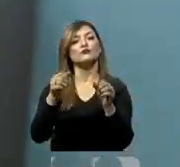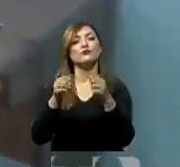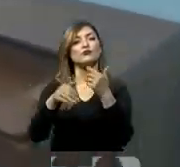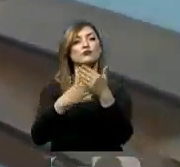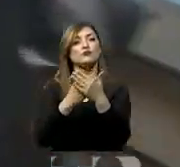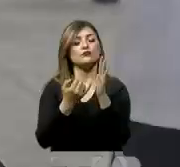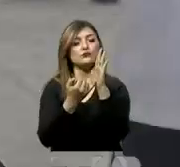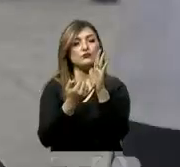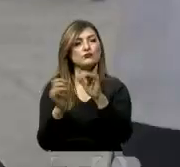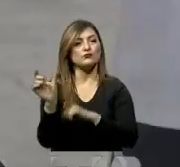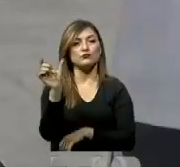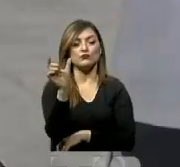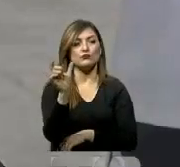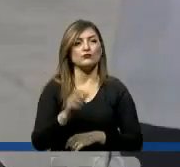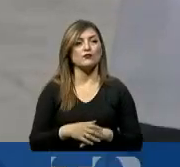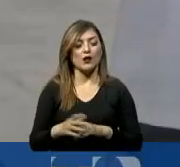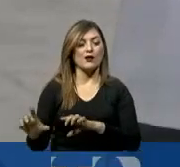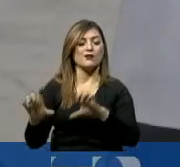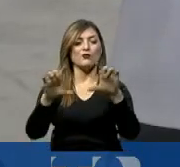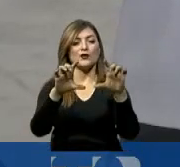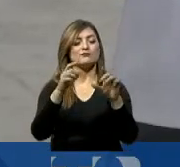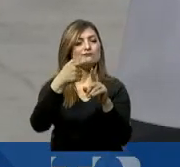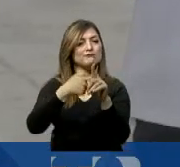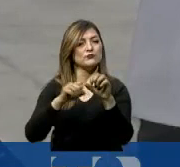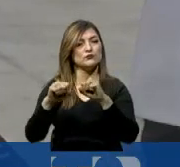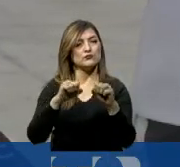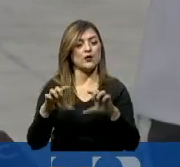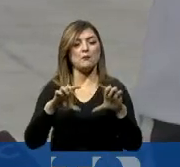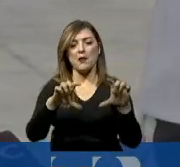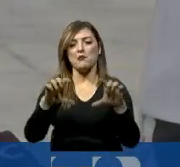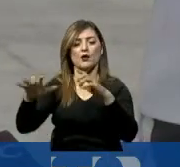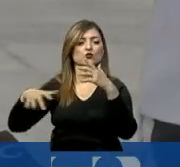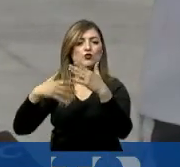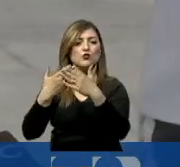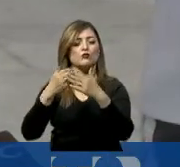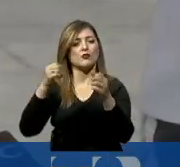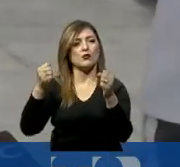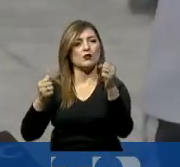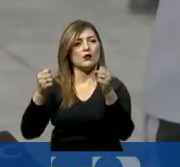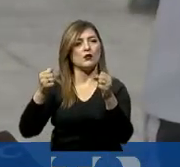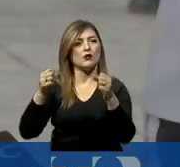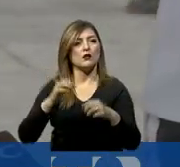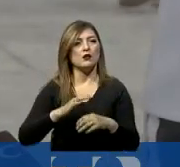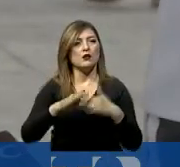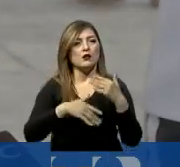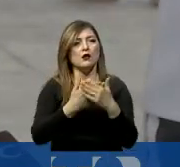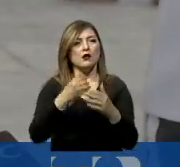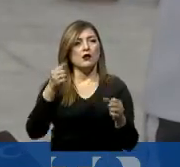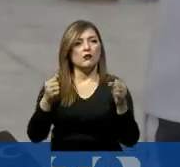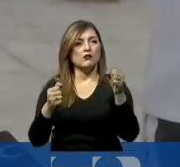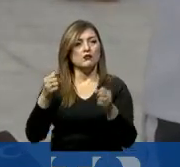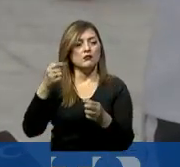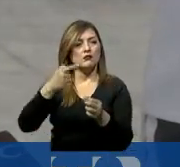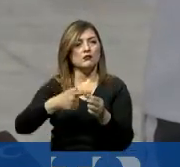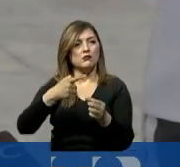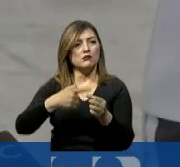esta identificación. A partir de mayo, cuando ya se haga la entrega completa de estas placas, repito, todos los vehículos en